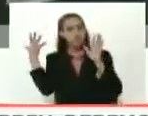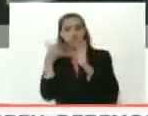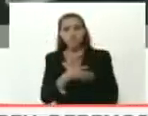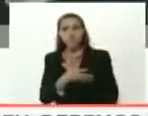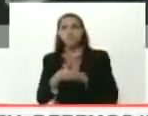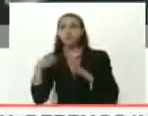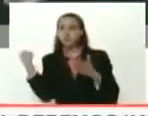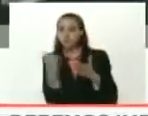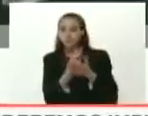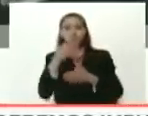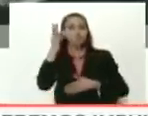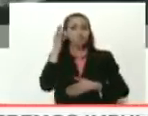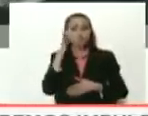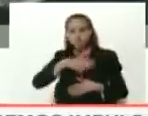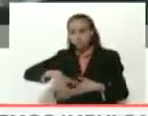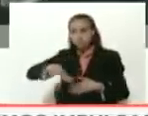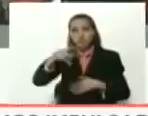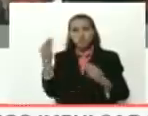luchas de las mujeres,